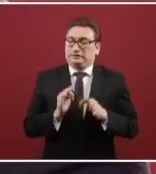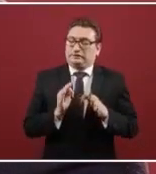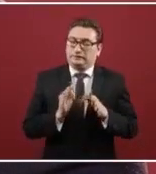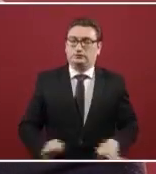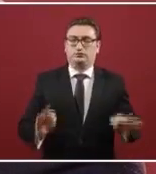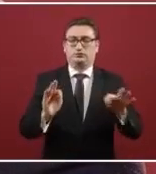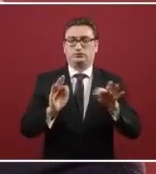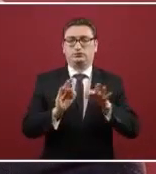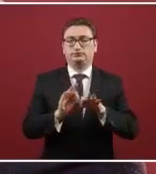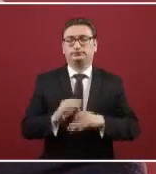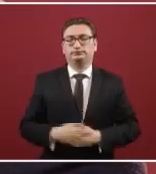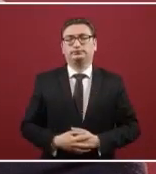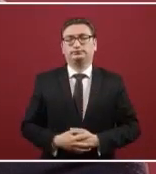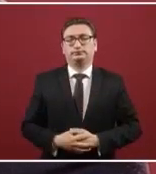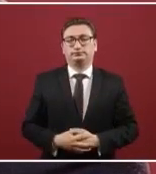fundamental